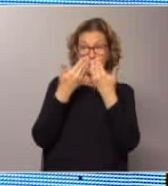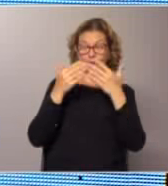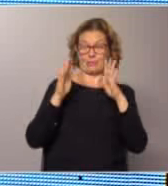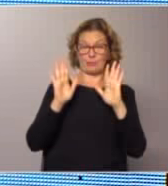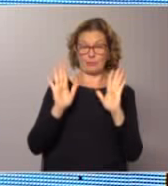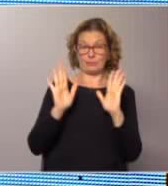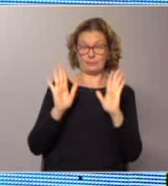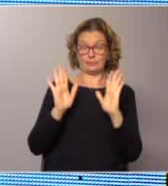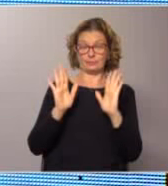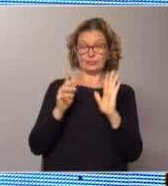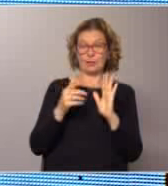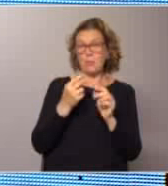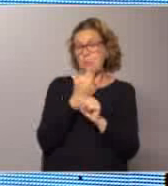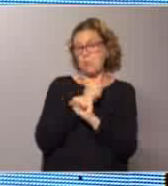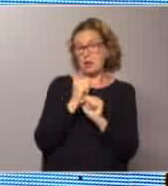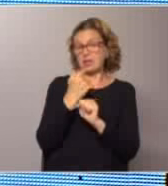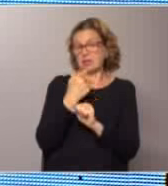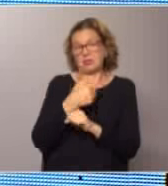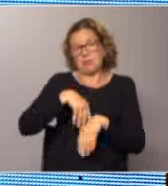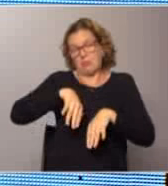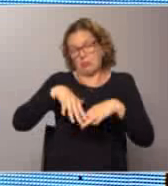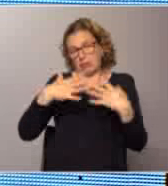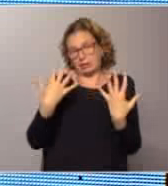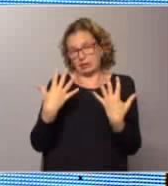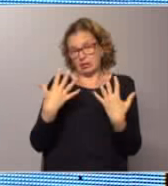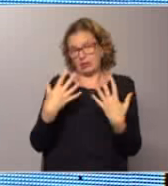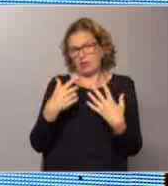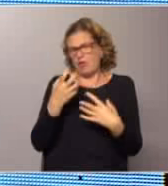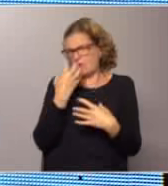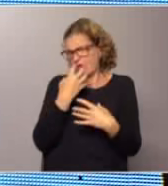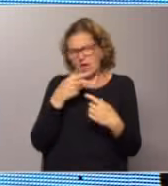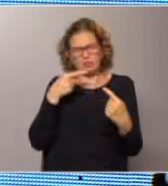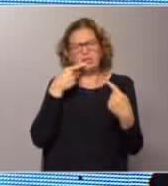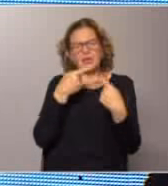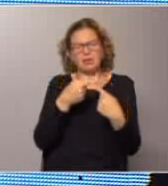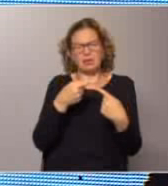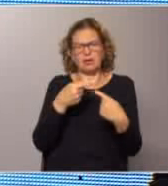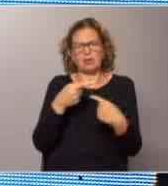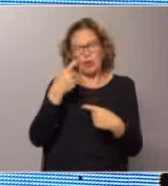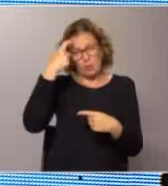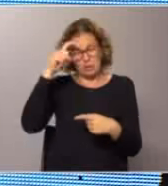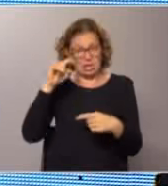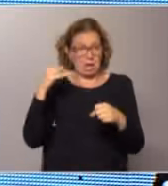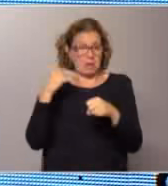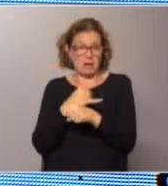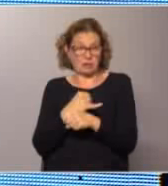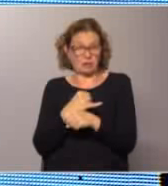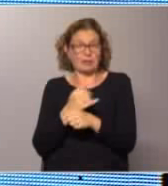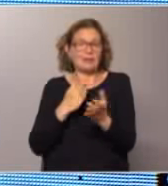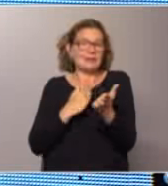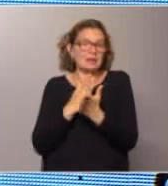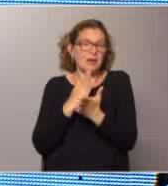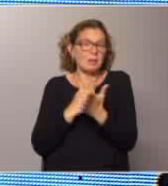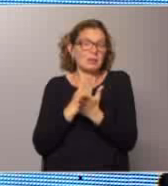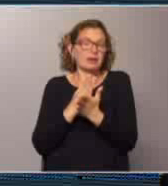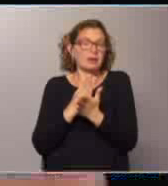es ésta está permitido decir todo incluso cosas chocantes cosas o ideas equivocadas siempre que no